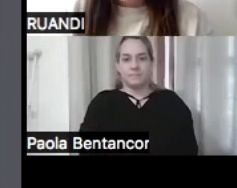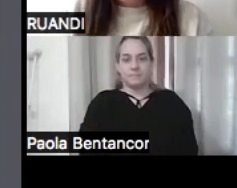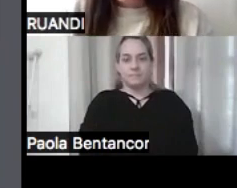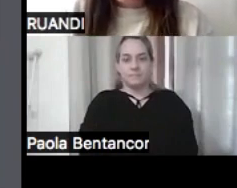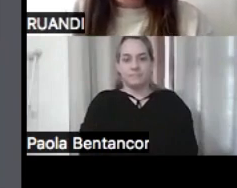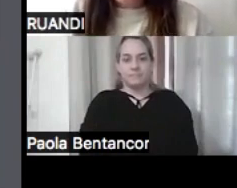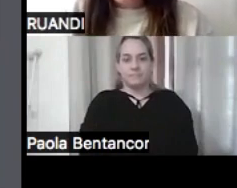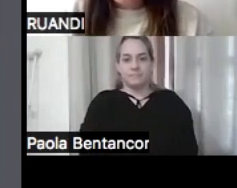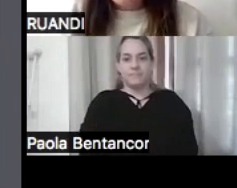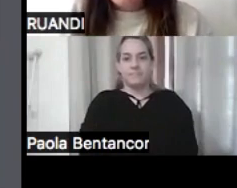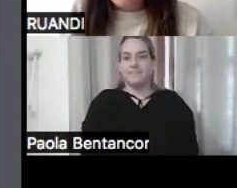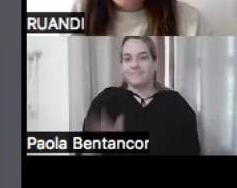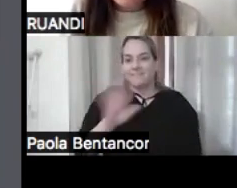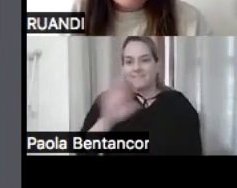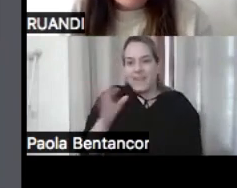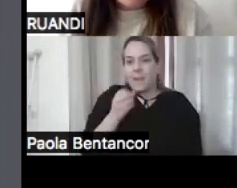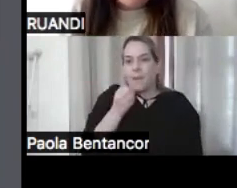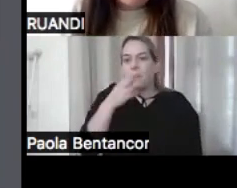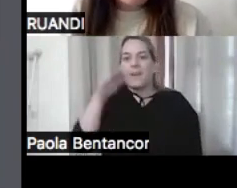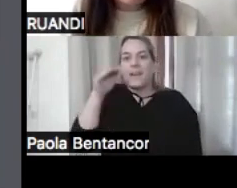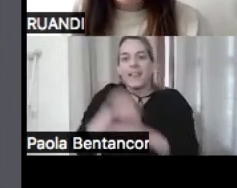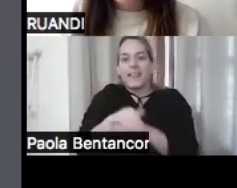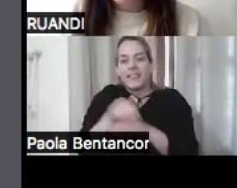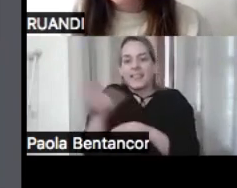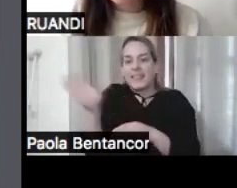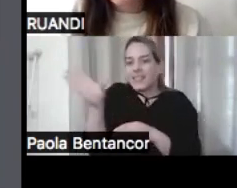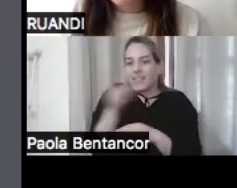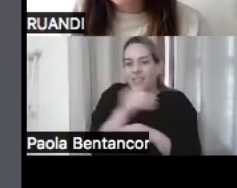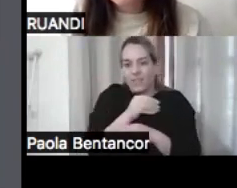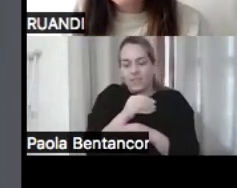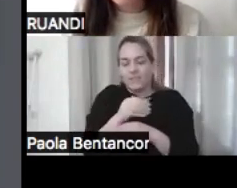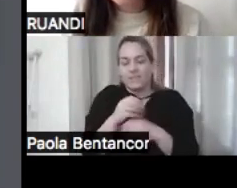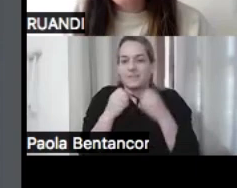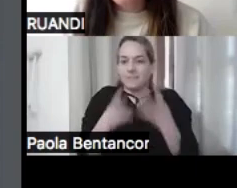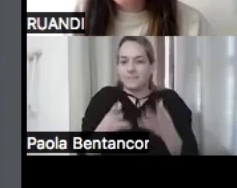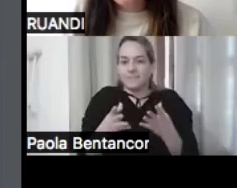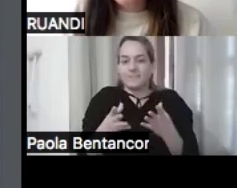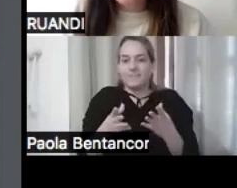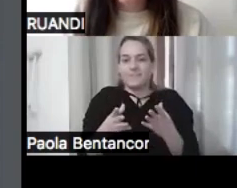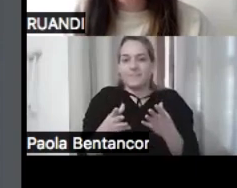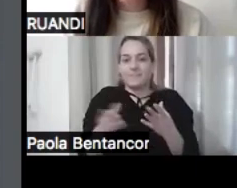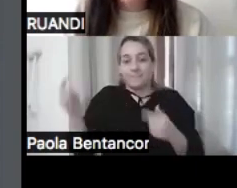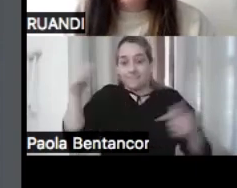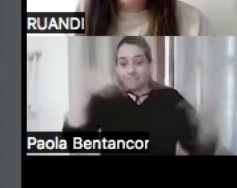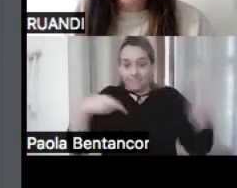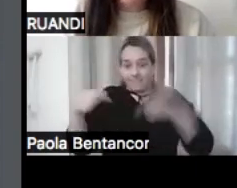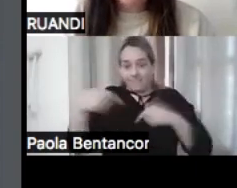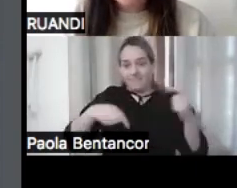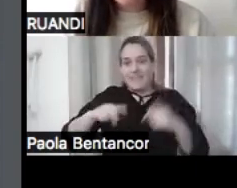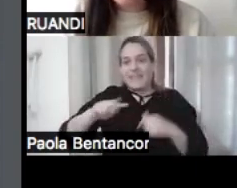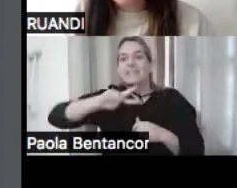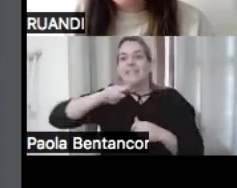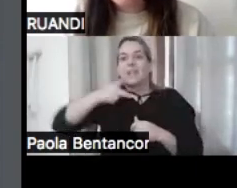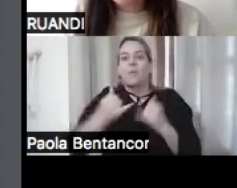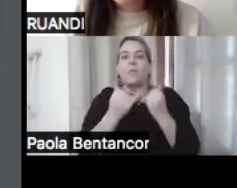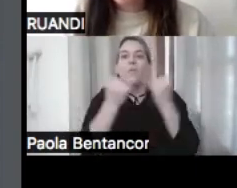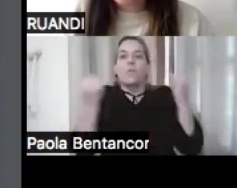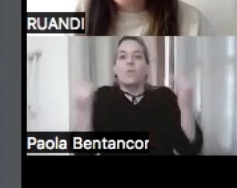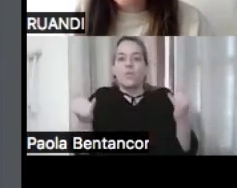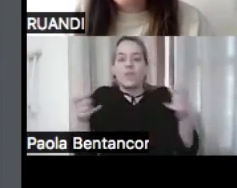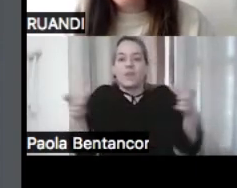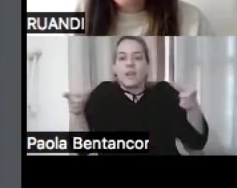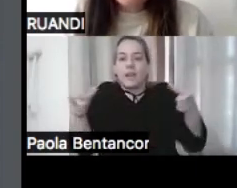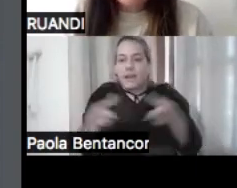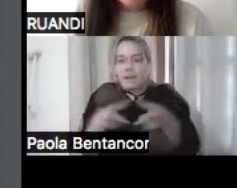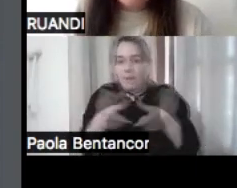Muy buenas tardes para todas y todos los que nos acompañan en esta última jornada del Simposio de Lactancia y Discapacidad organizado